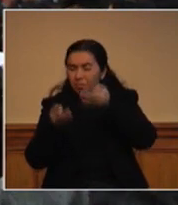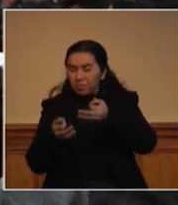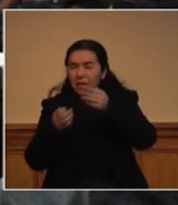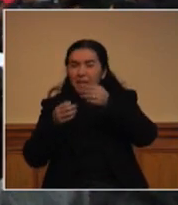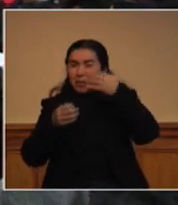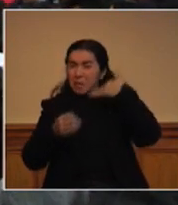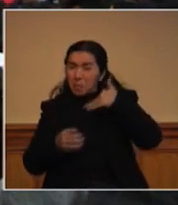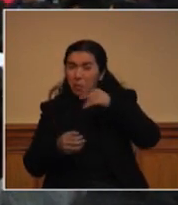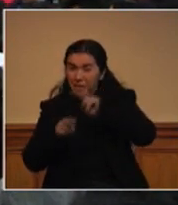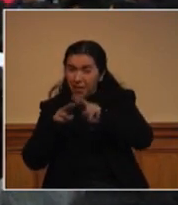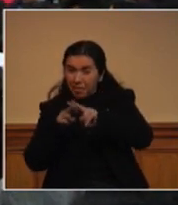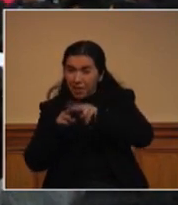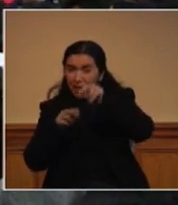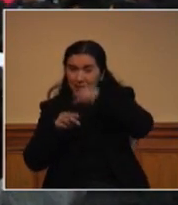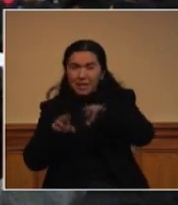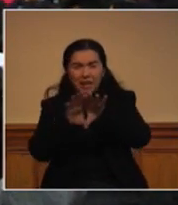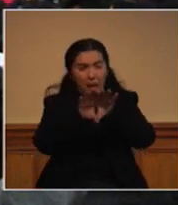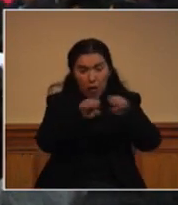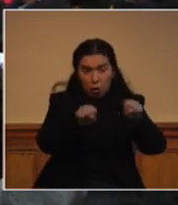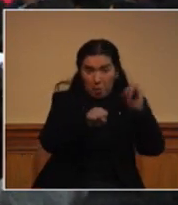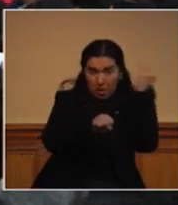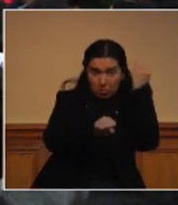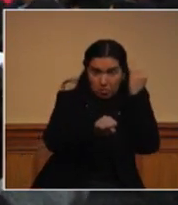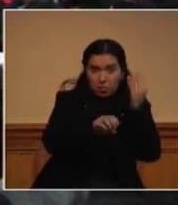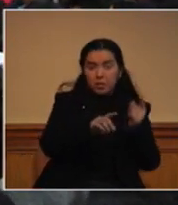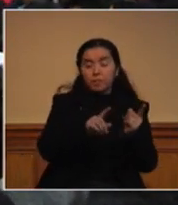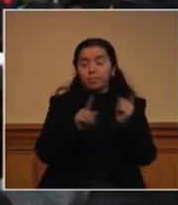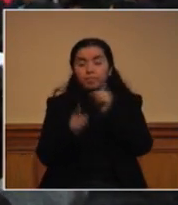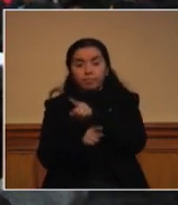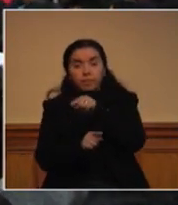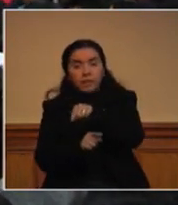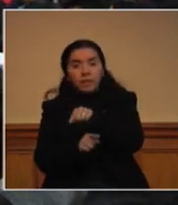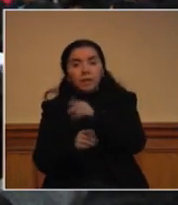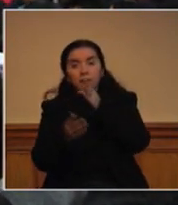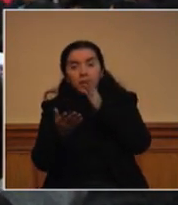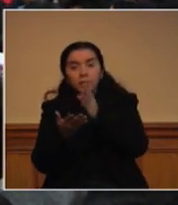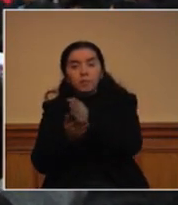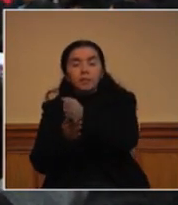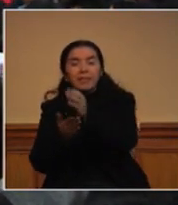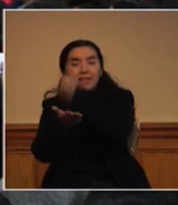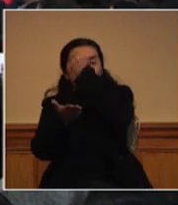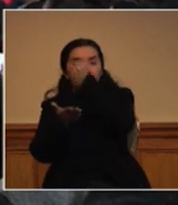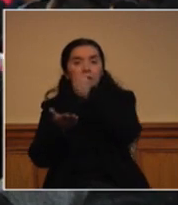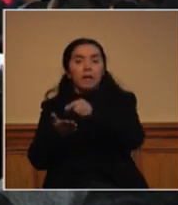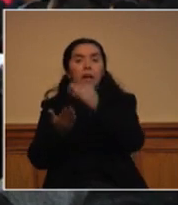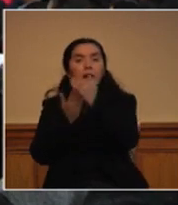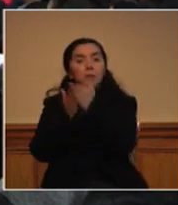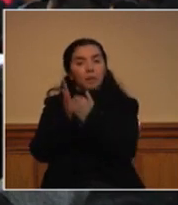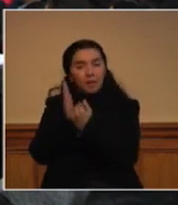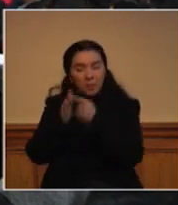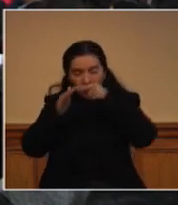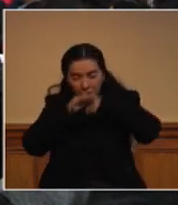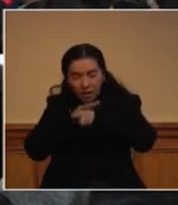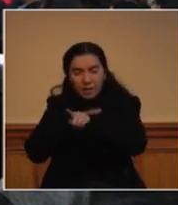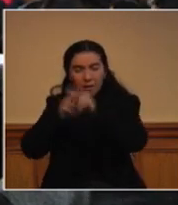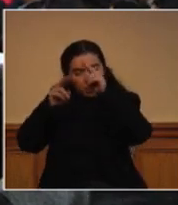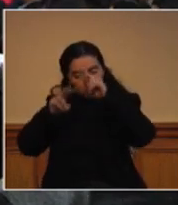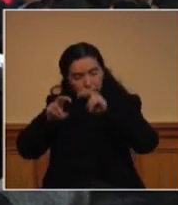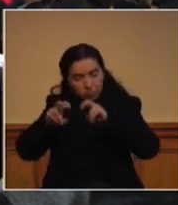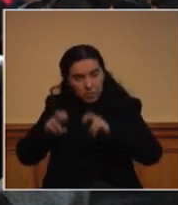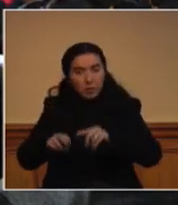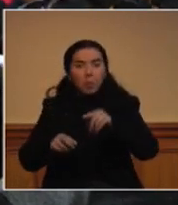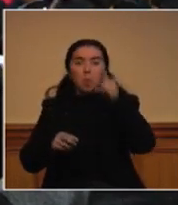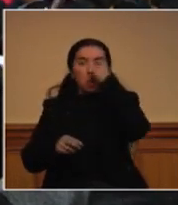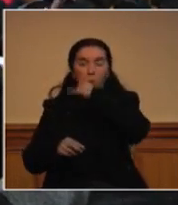a partir de todos estos convenios internacionales y llegar a los planteamientos de intervención y de investigación en el momento